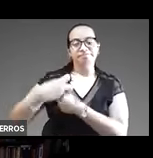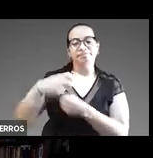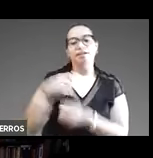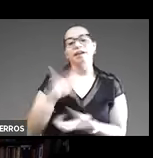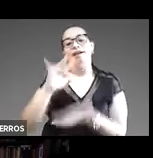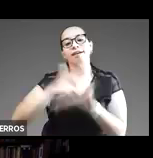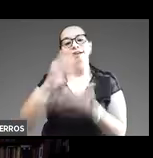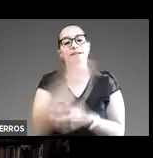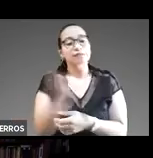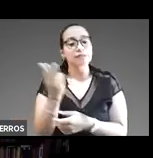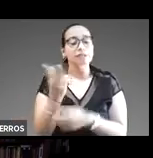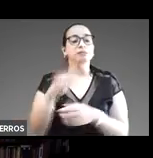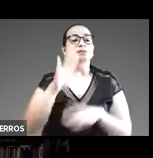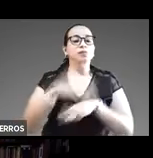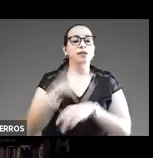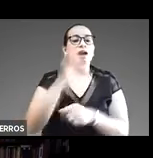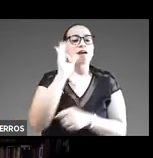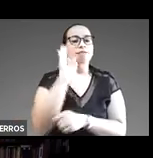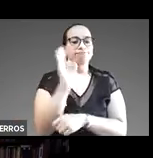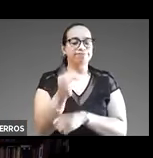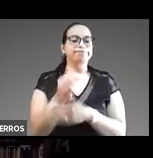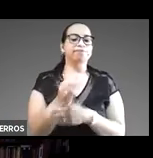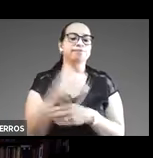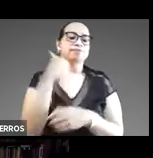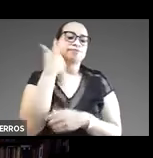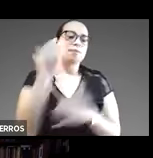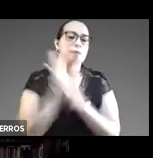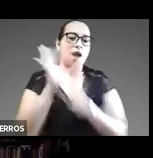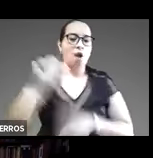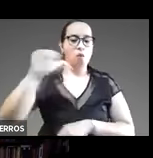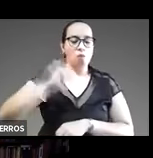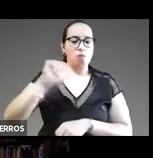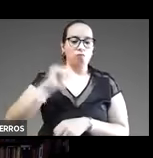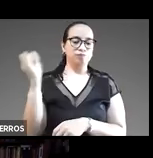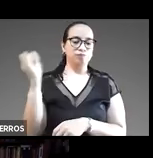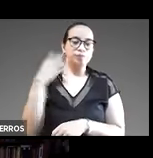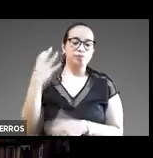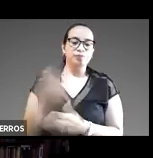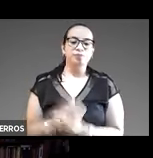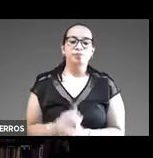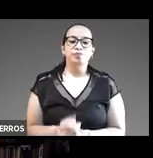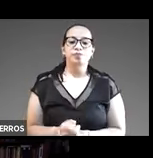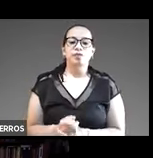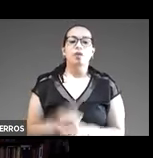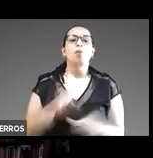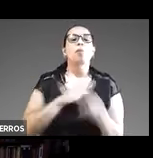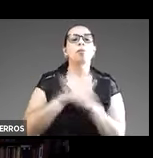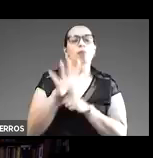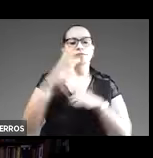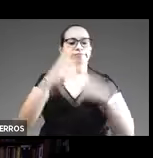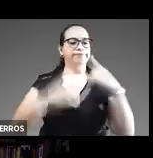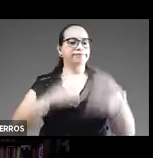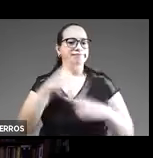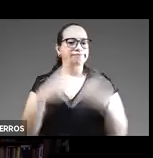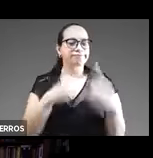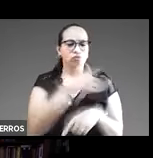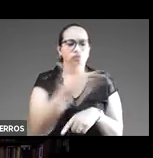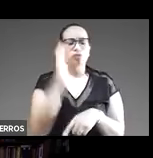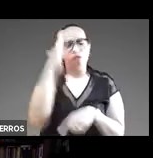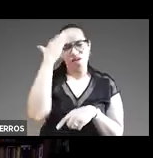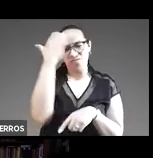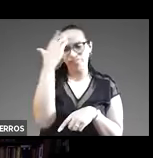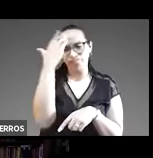por aceptar participar en esta sesión. La dinámica, ya muchos lo conocen, pero por si esta es